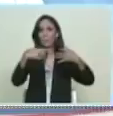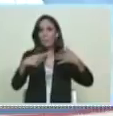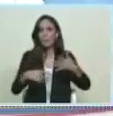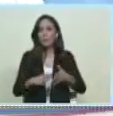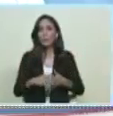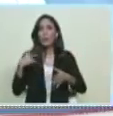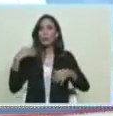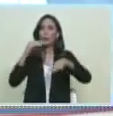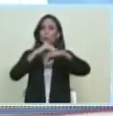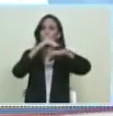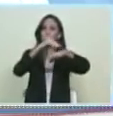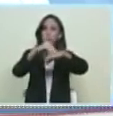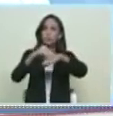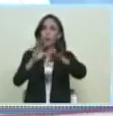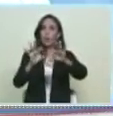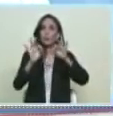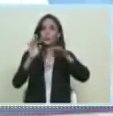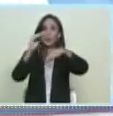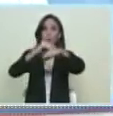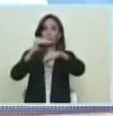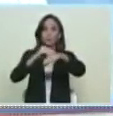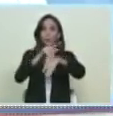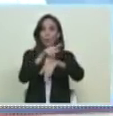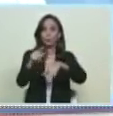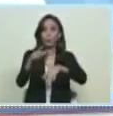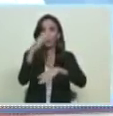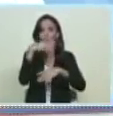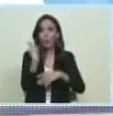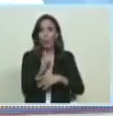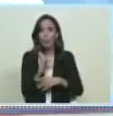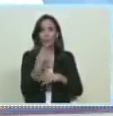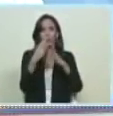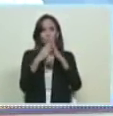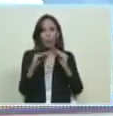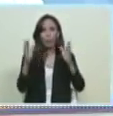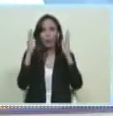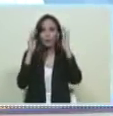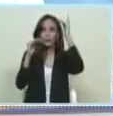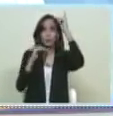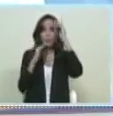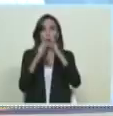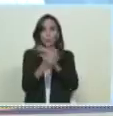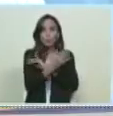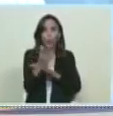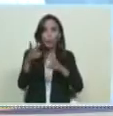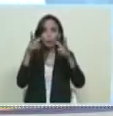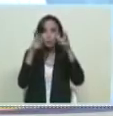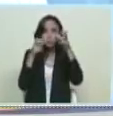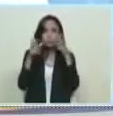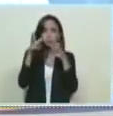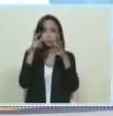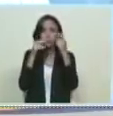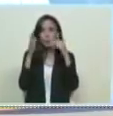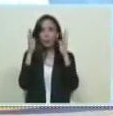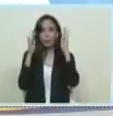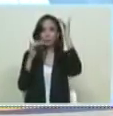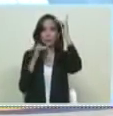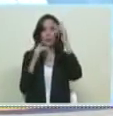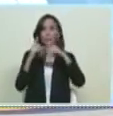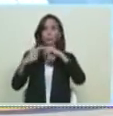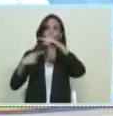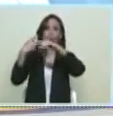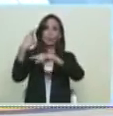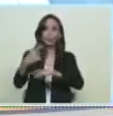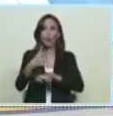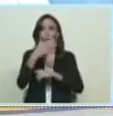Y yo le hago un llamado especial a la juventud. Atención, juventud que me escucha. El